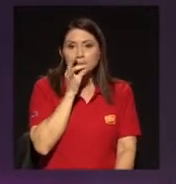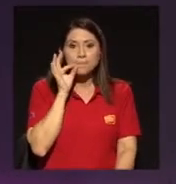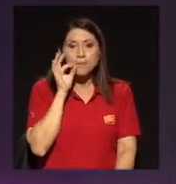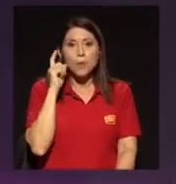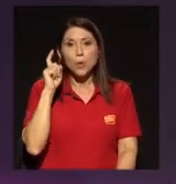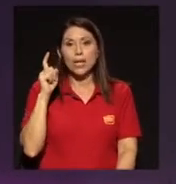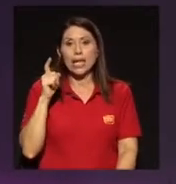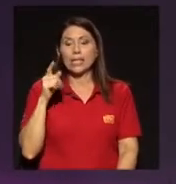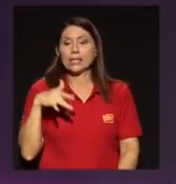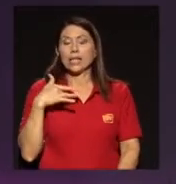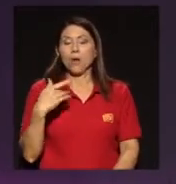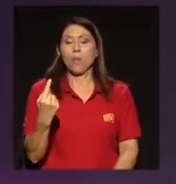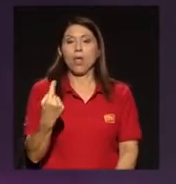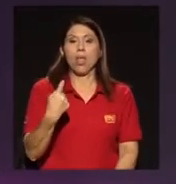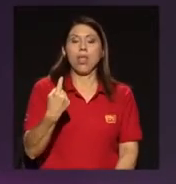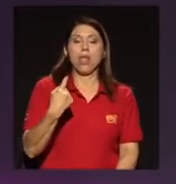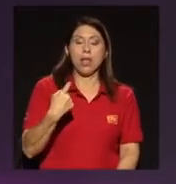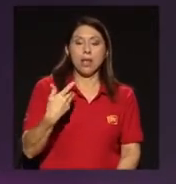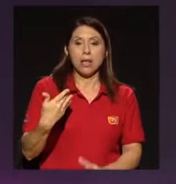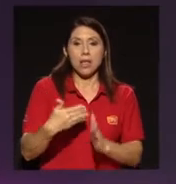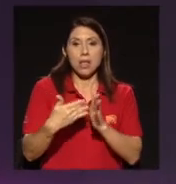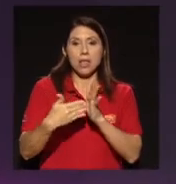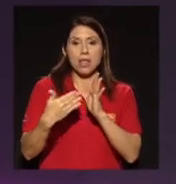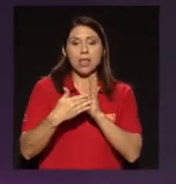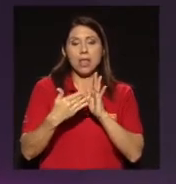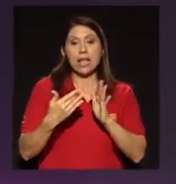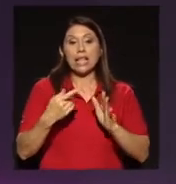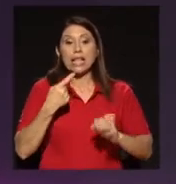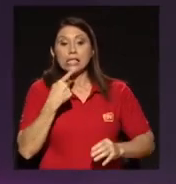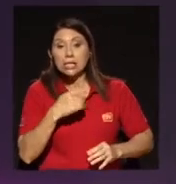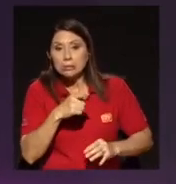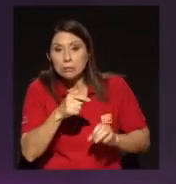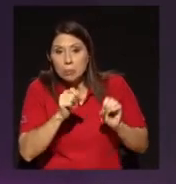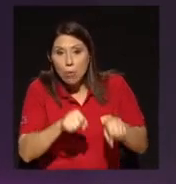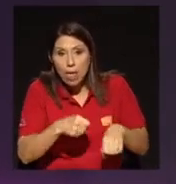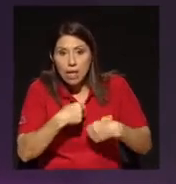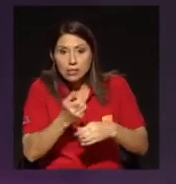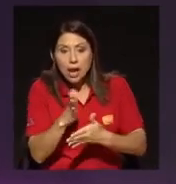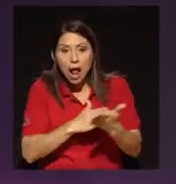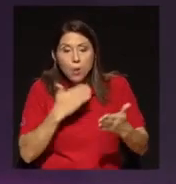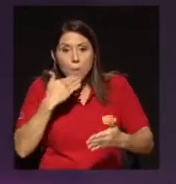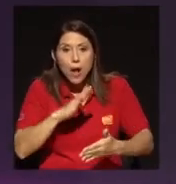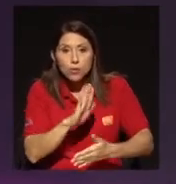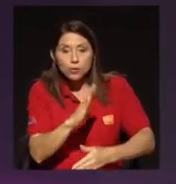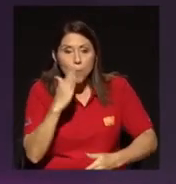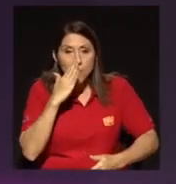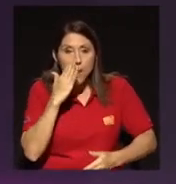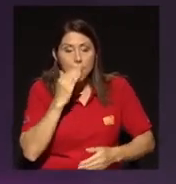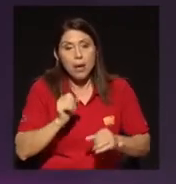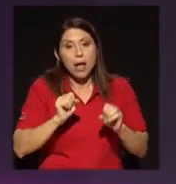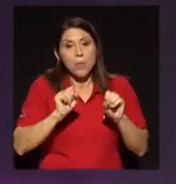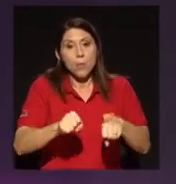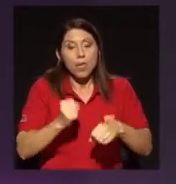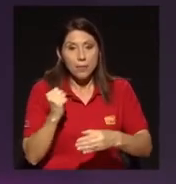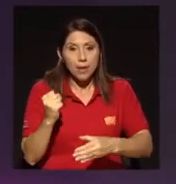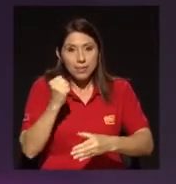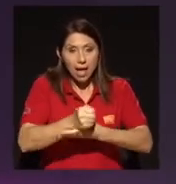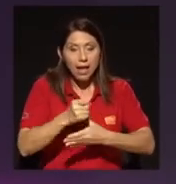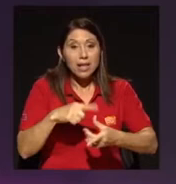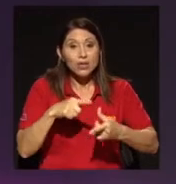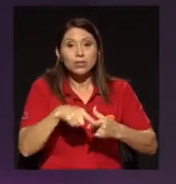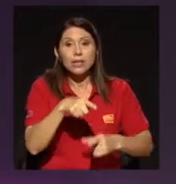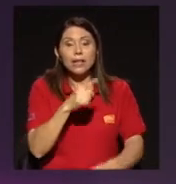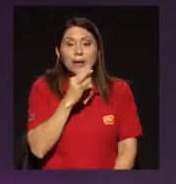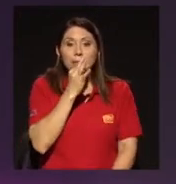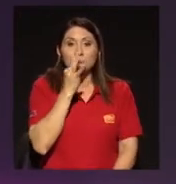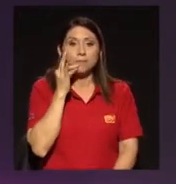amenazada, ¿verdad?, de que le pueden hacer cosas a la mamá, de que la pueden matar, etcétera, etcétera, y por eso